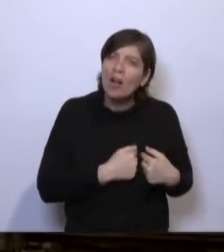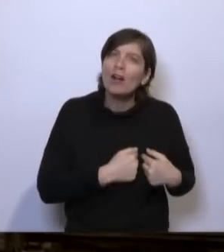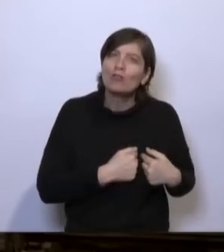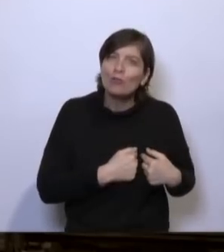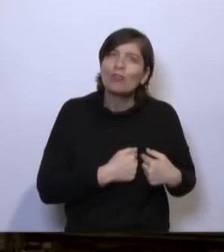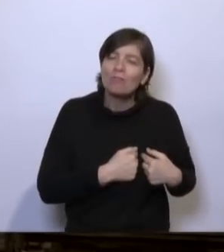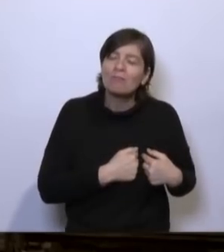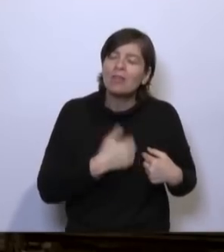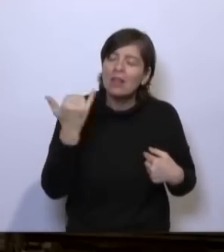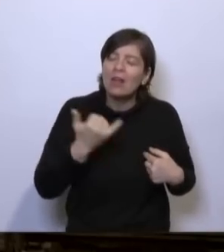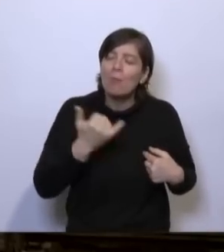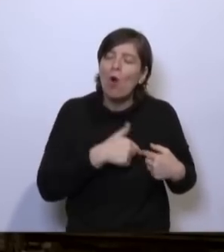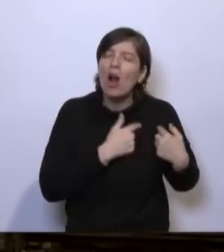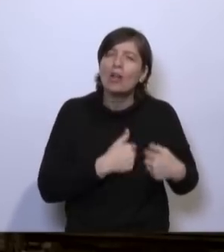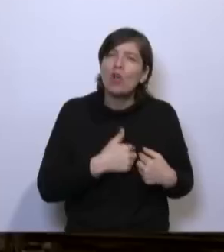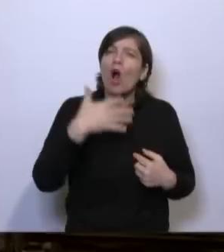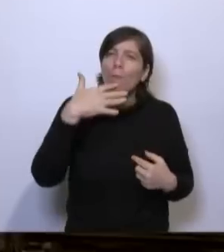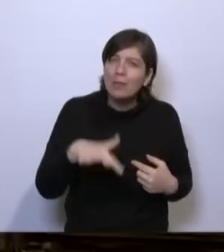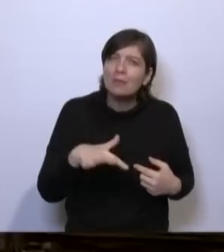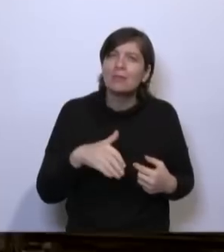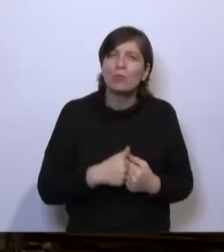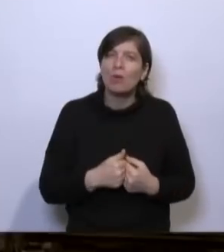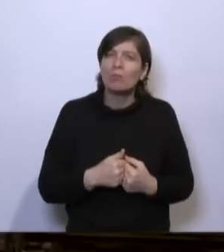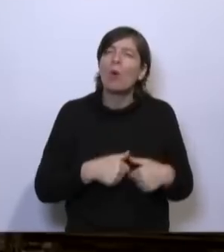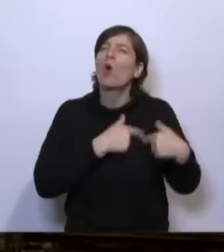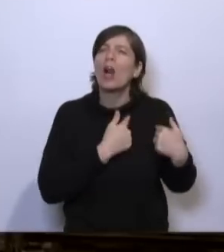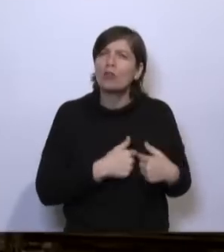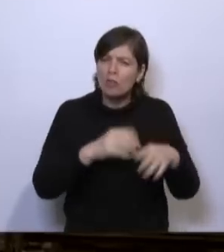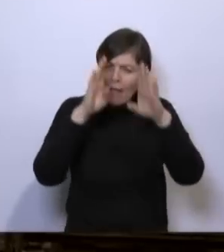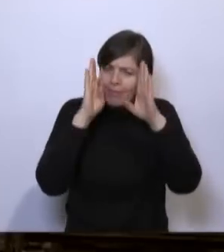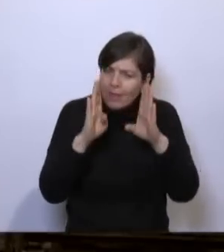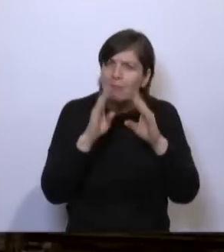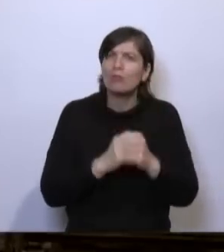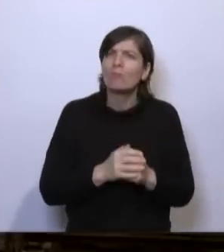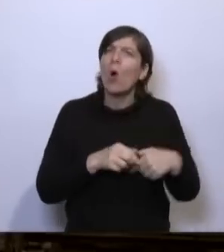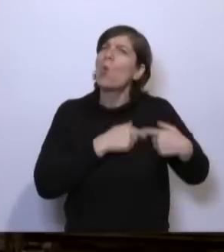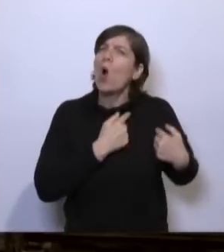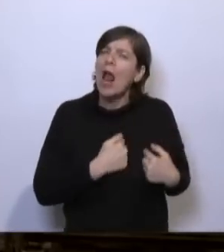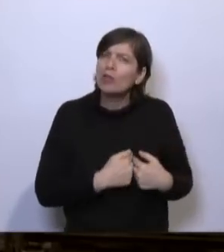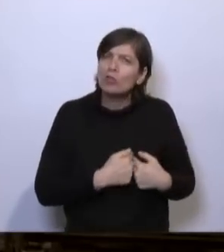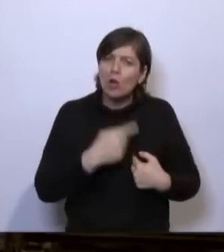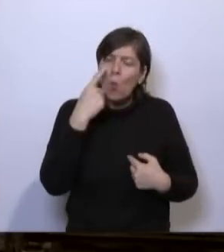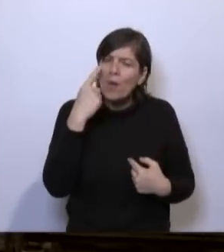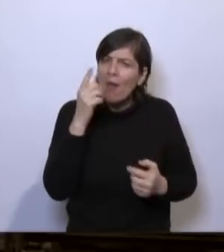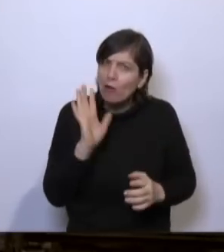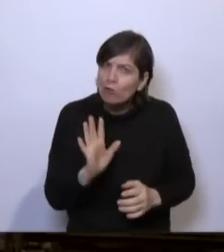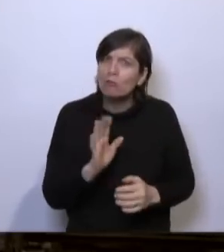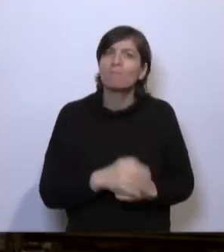les decía, un corazón comprensivo, un corazón atento, un corazón prudente,